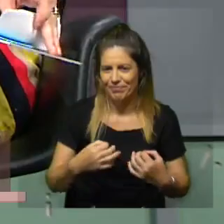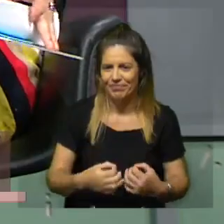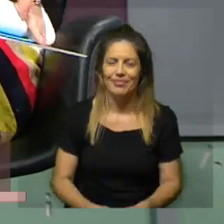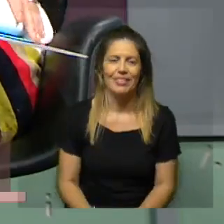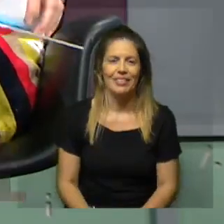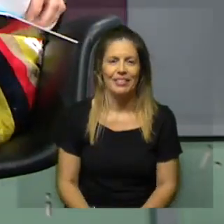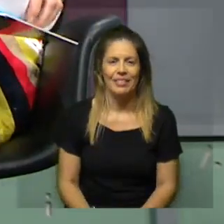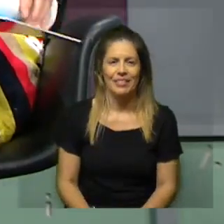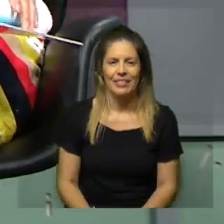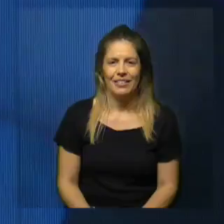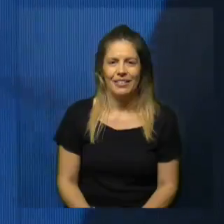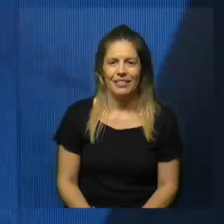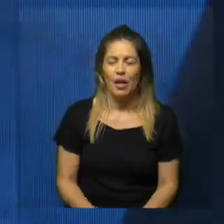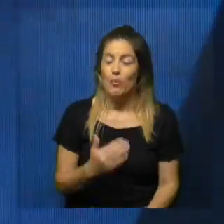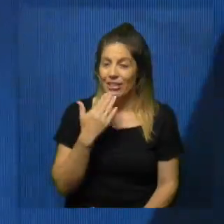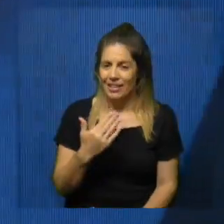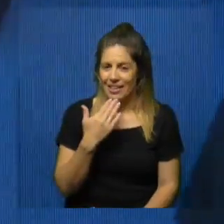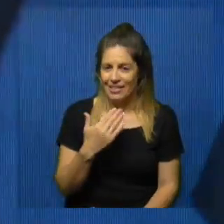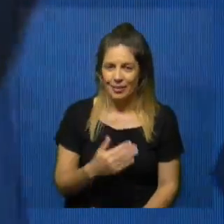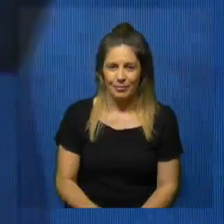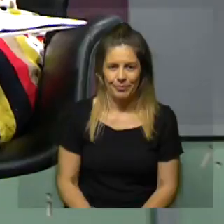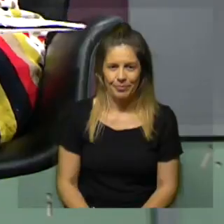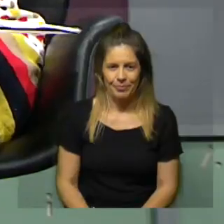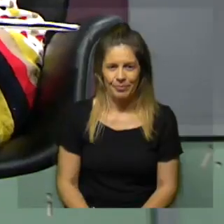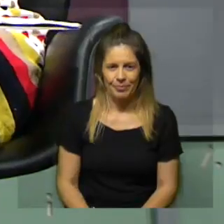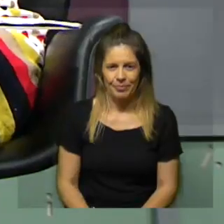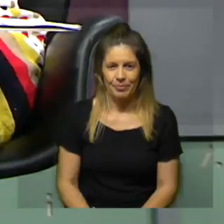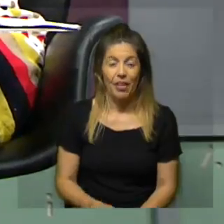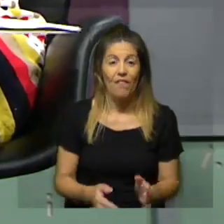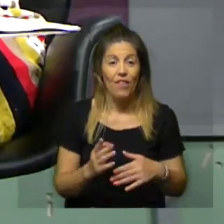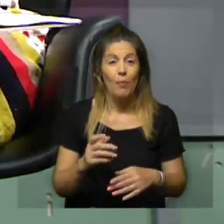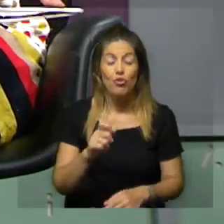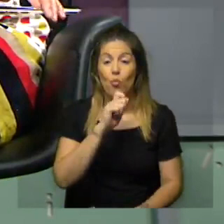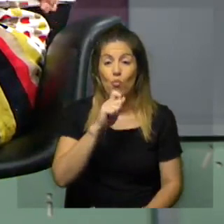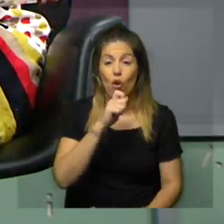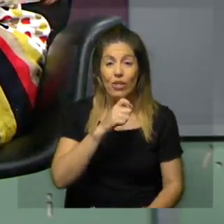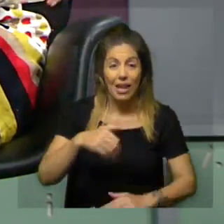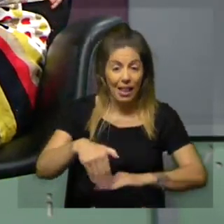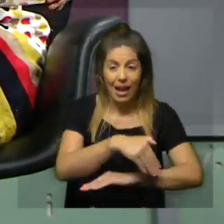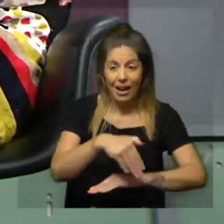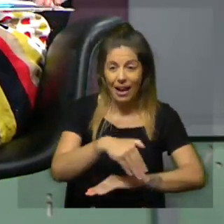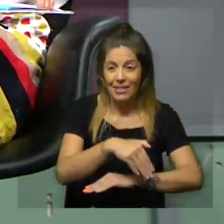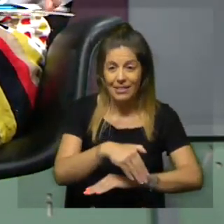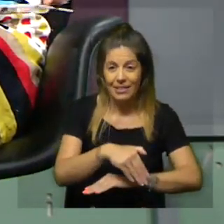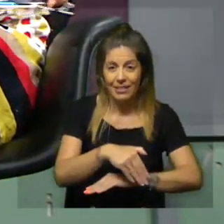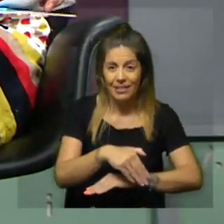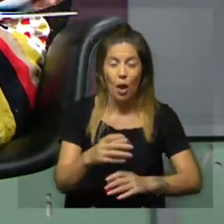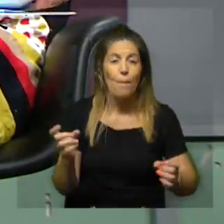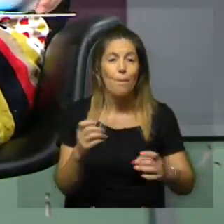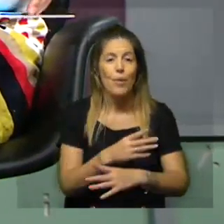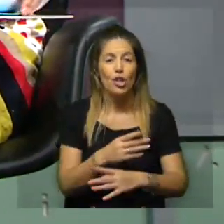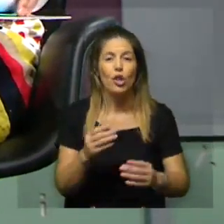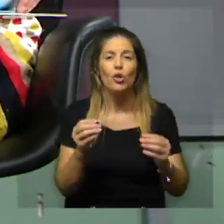No fuimos complicados. Eso, bueno. Gracias, muy bien. Bueno, nos vamos a un móvil, ¿qué le parece? Ya está pronto